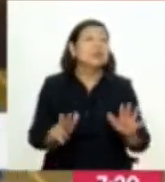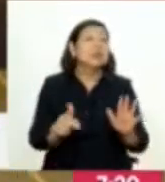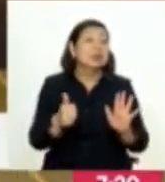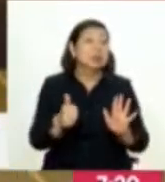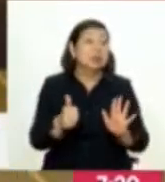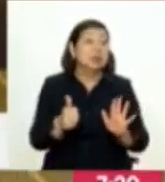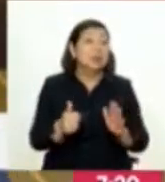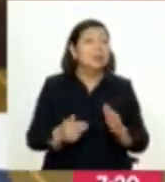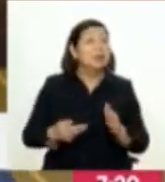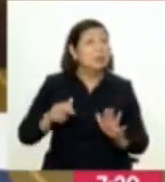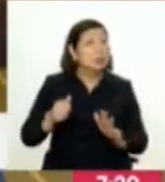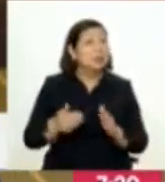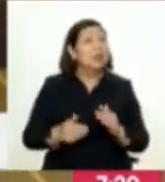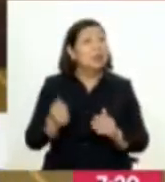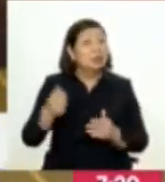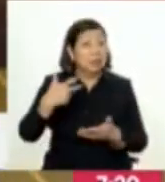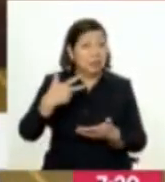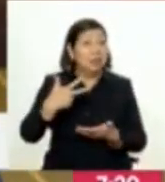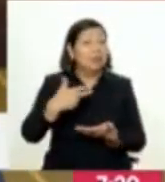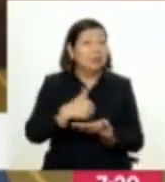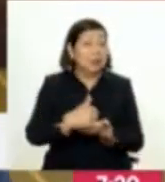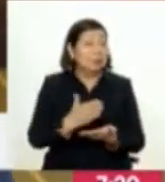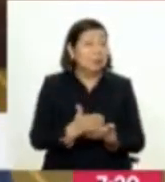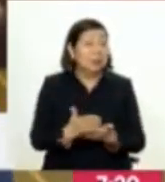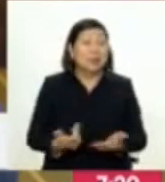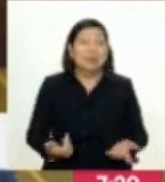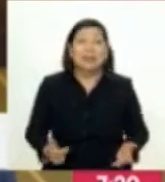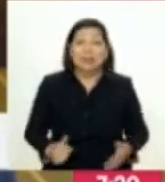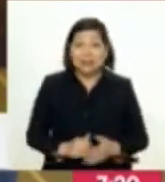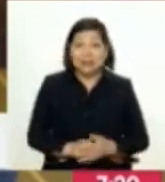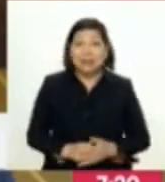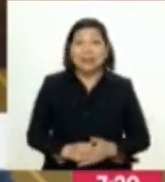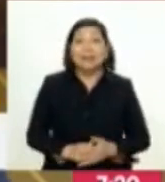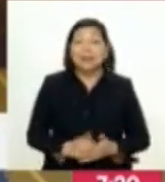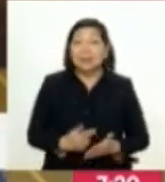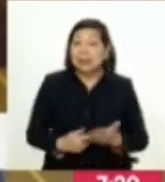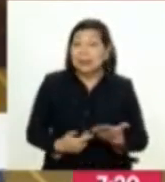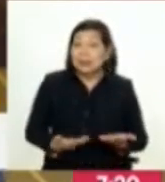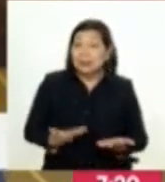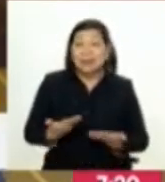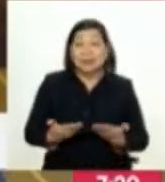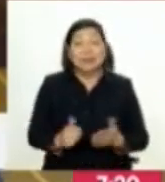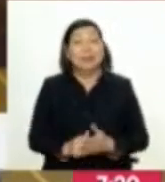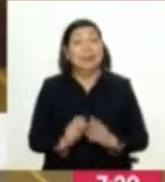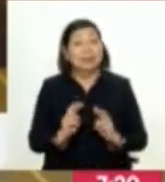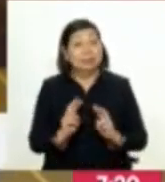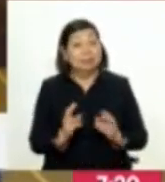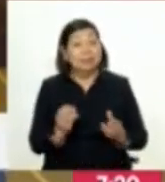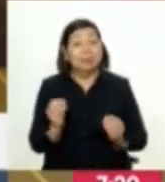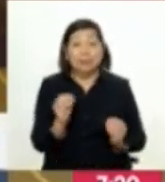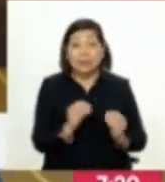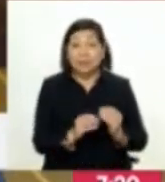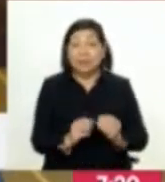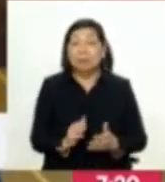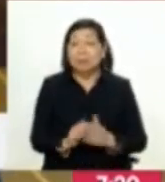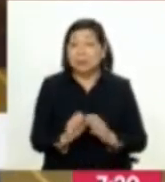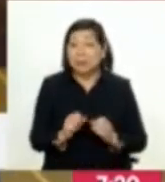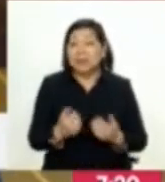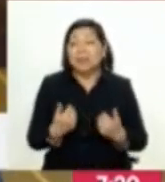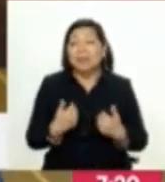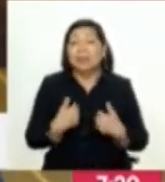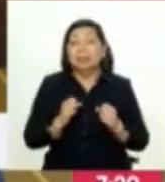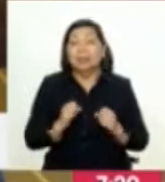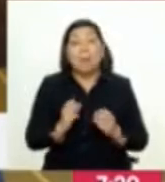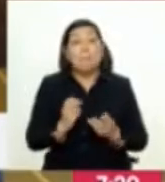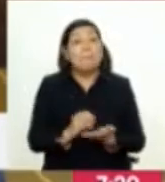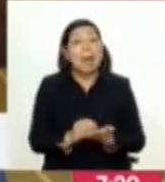6 de 18 es la tercera parte, ¿no? Entonces... es equilibrar la asignación de recursos. Por supuesto que tenemos